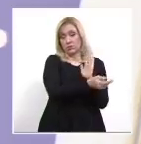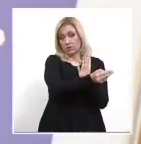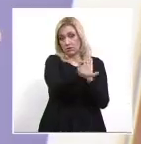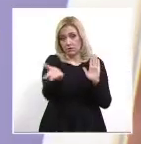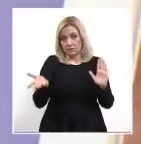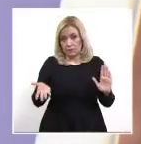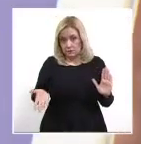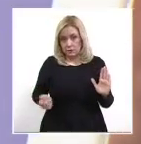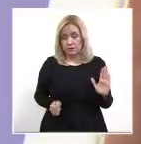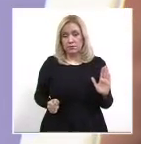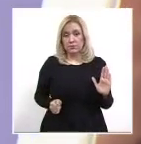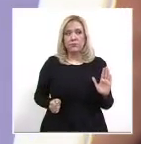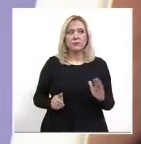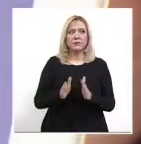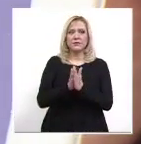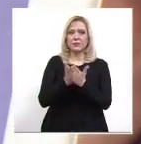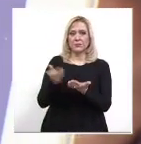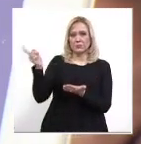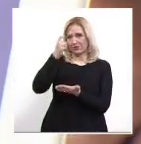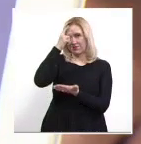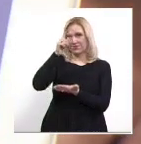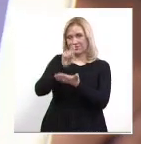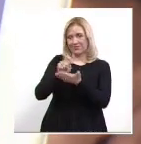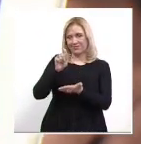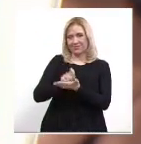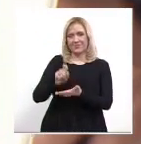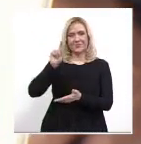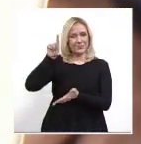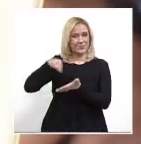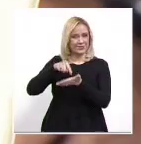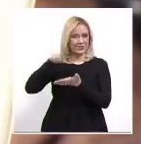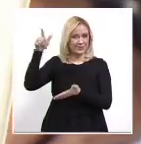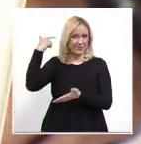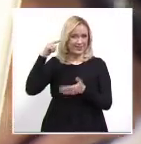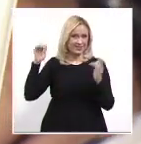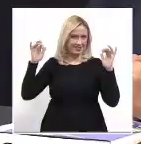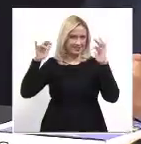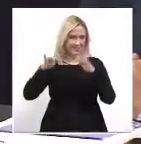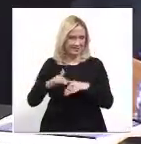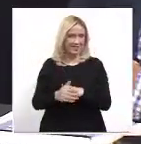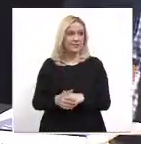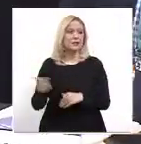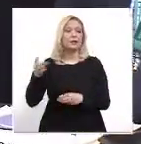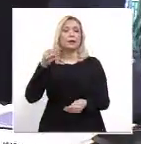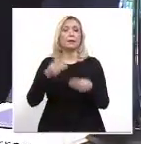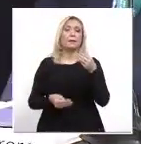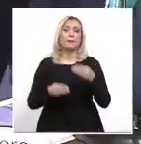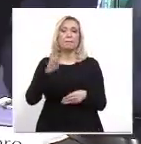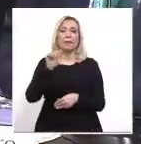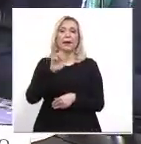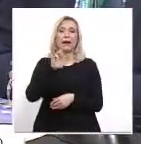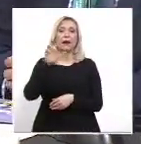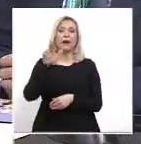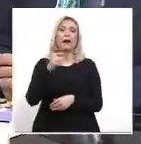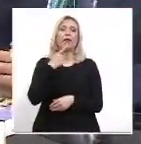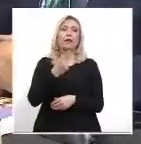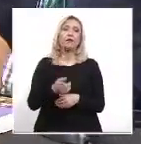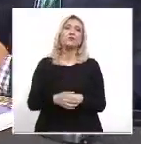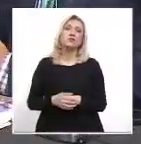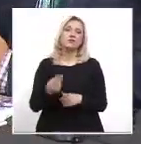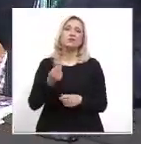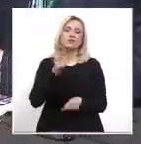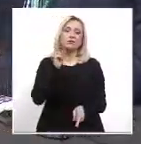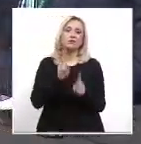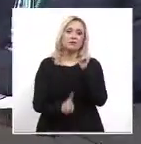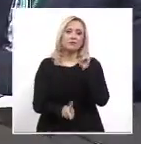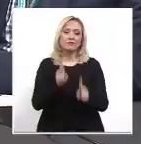En la presentación de una obra de su autoría en la Feria Internacional del Libro de Guadalajara, el magistrado Fuentes Barrera también se pronunció por un diálogo